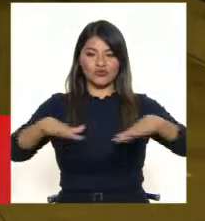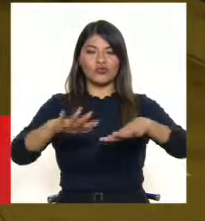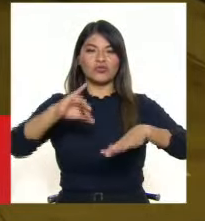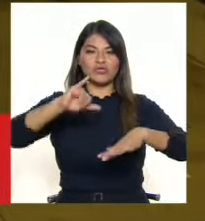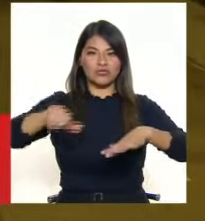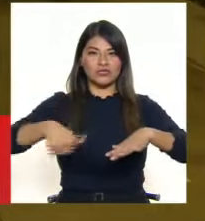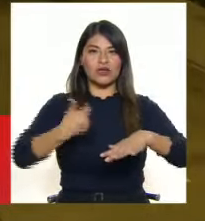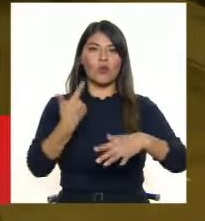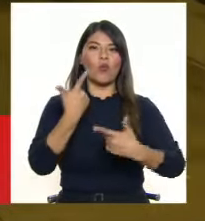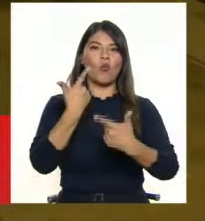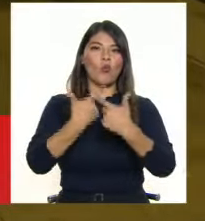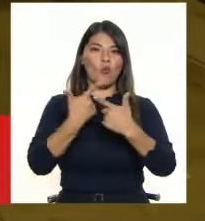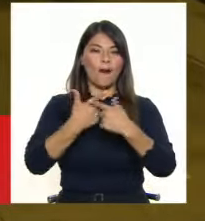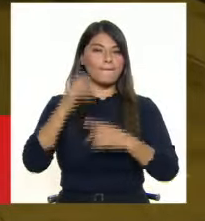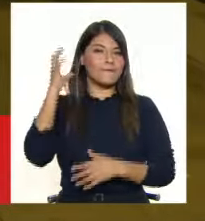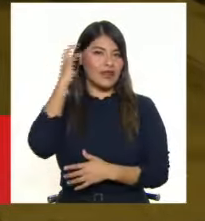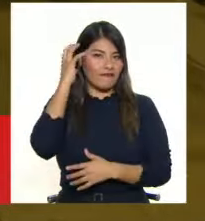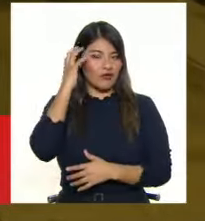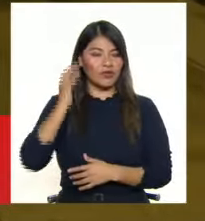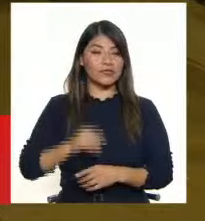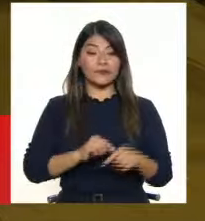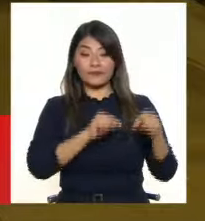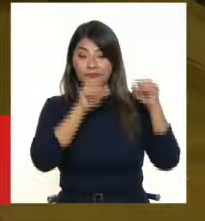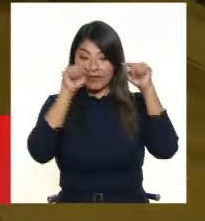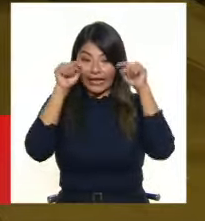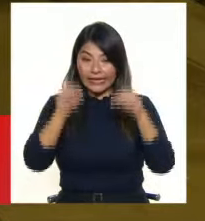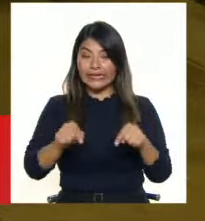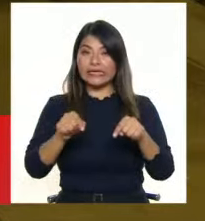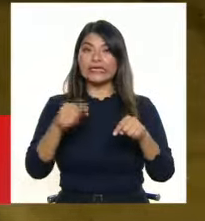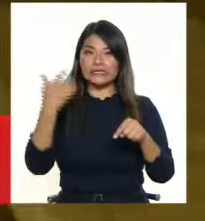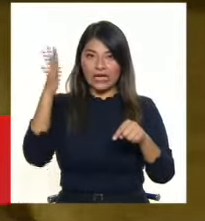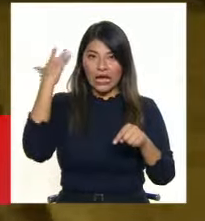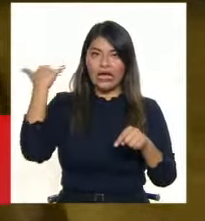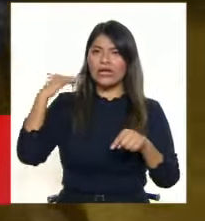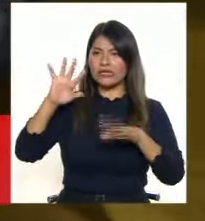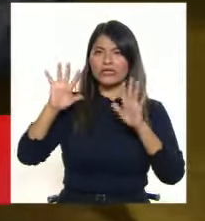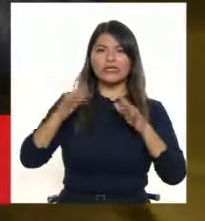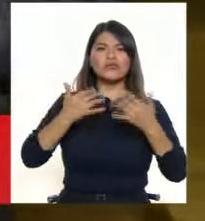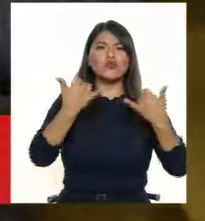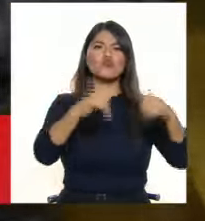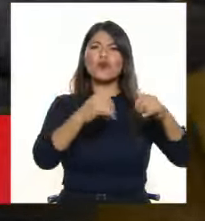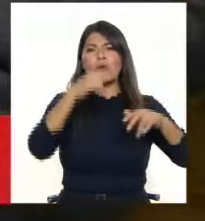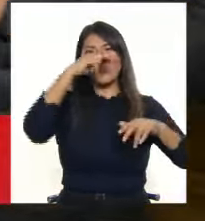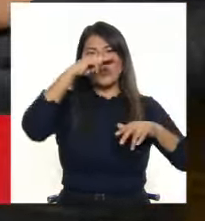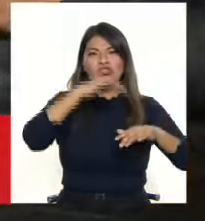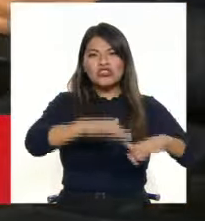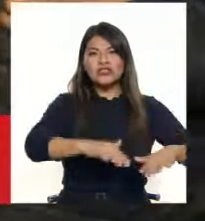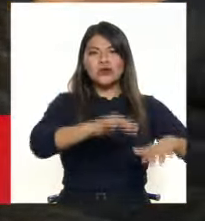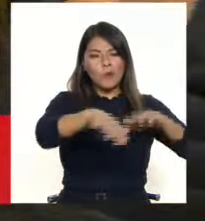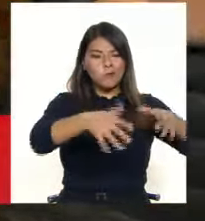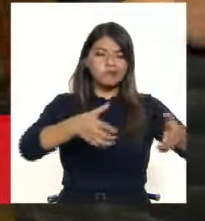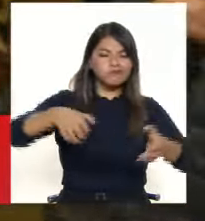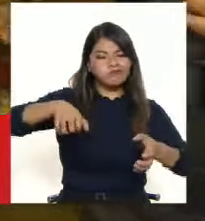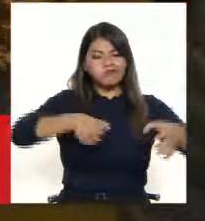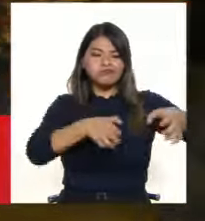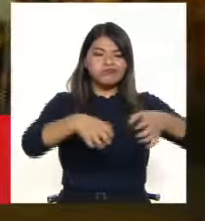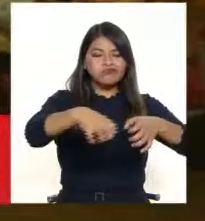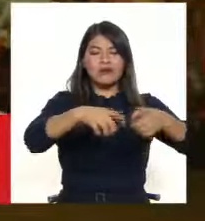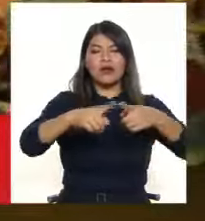de Miraflores. ¿Qué es lo que ha ocurrido en este lugar? Aquí se encontraban los juegos para los pequeñitos, ¿no? Los